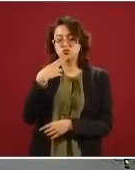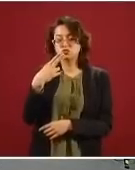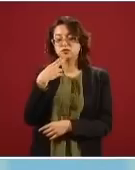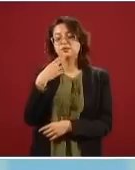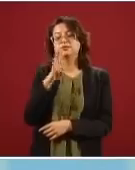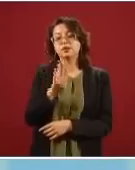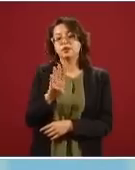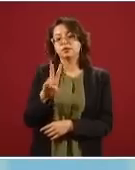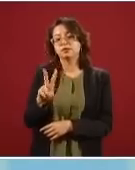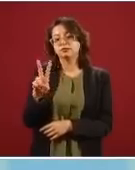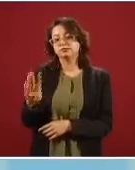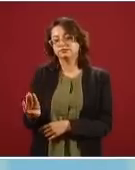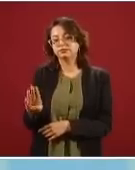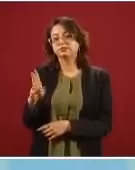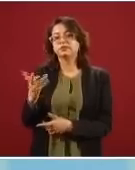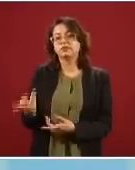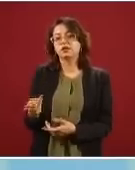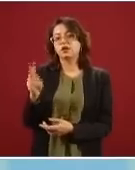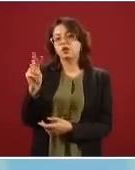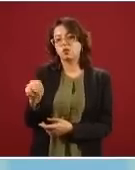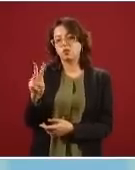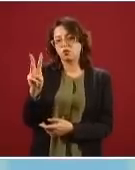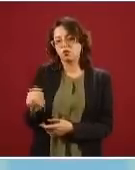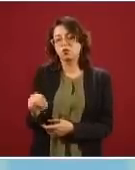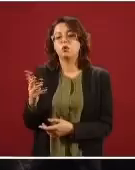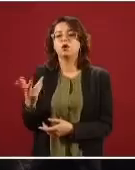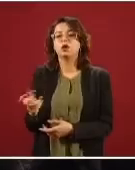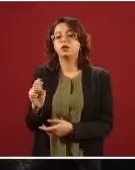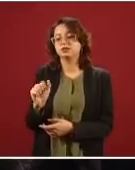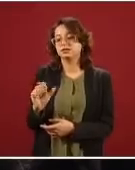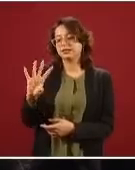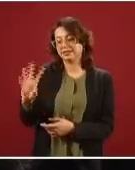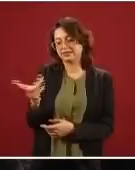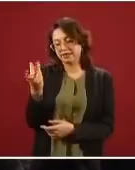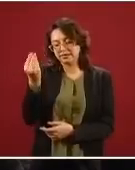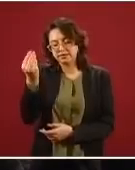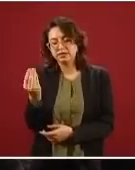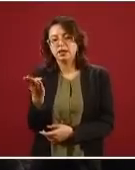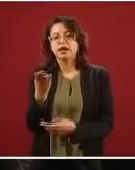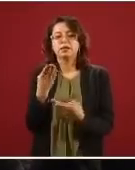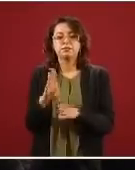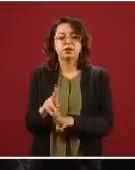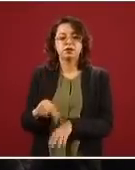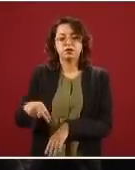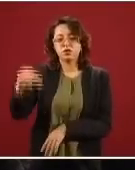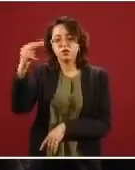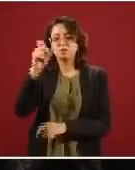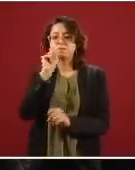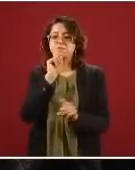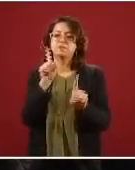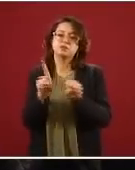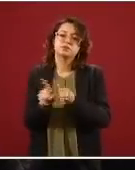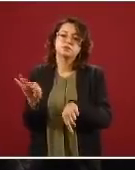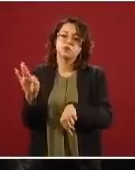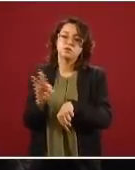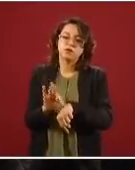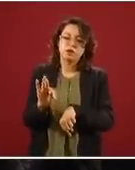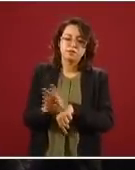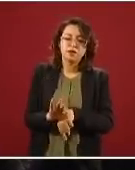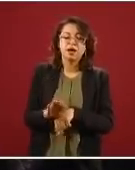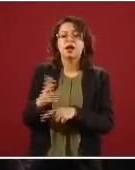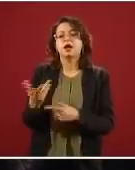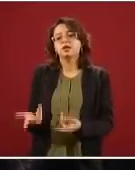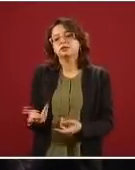BBVA, Bancomer, Walmart, Caja Popular Mexicana, Santander, Banorte, y luego viene Farmacia Guadalajara, Inbursa,